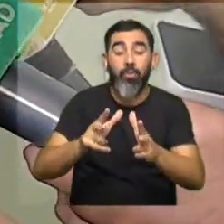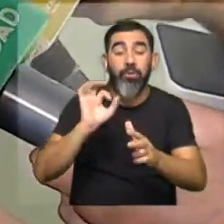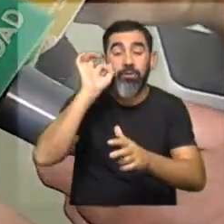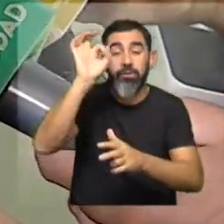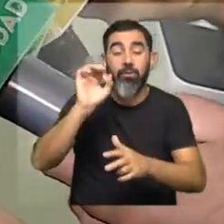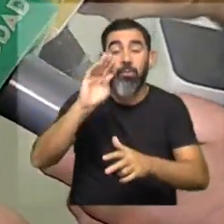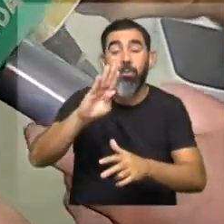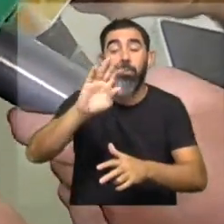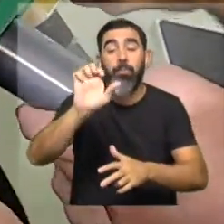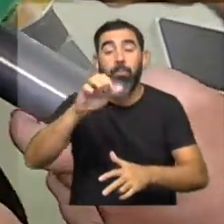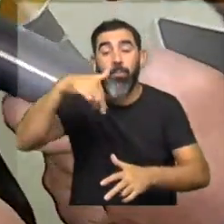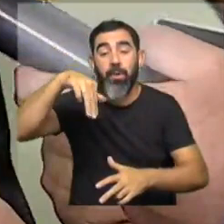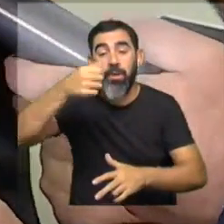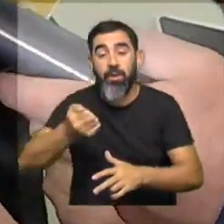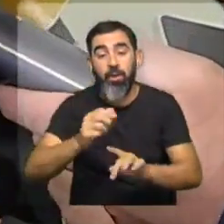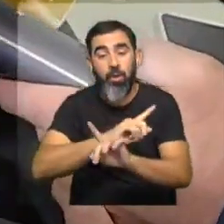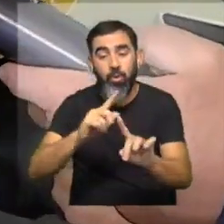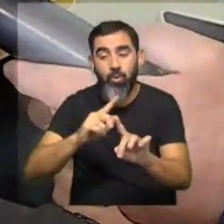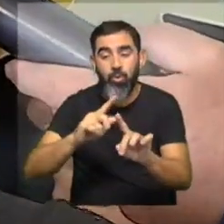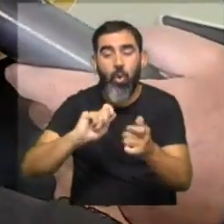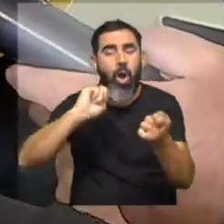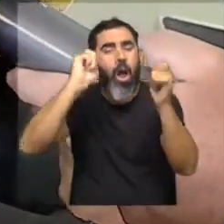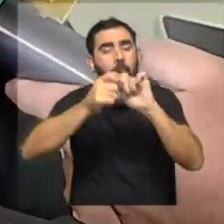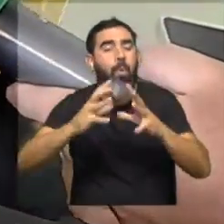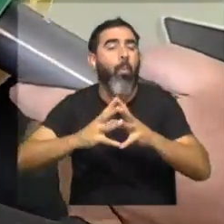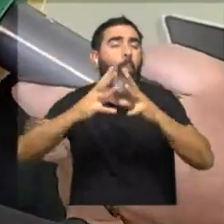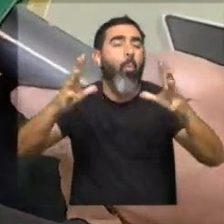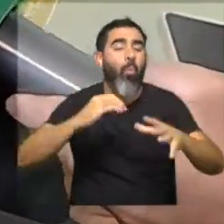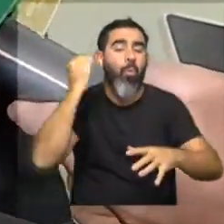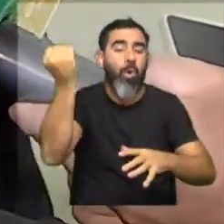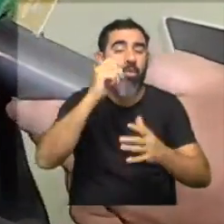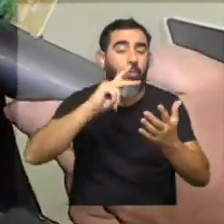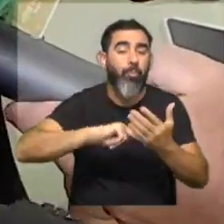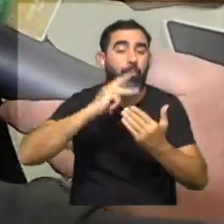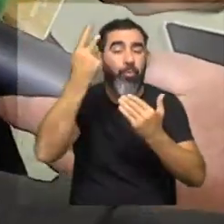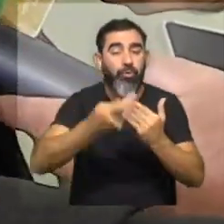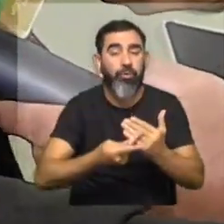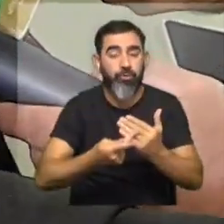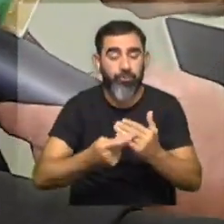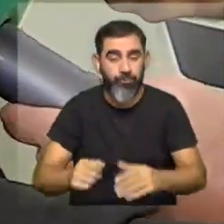senador Adrián Peña, que es que no va a afectar digamos lo que de alguna manera son